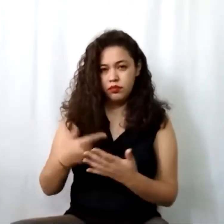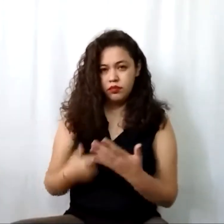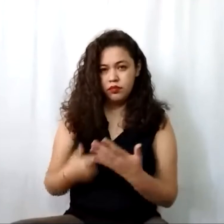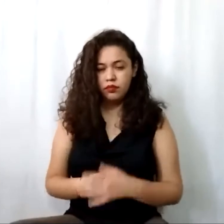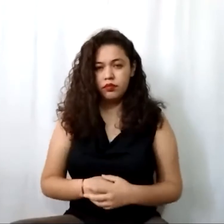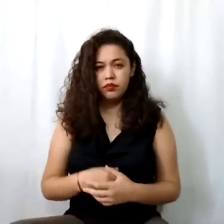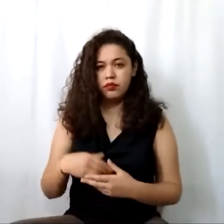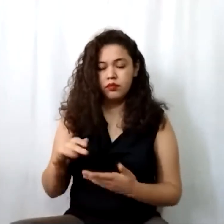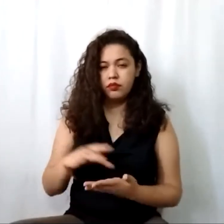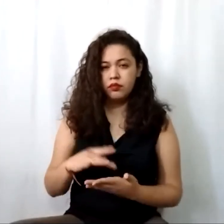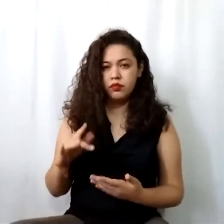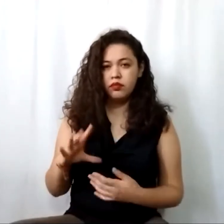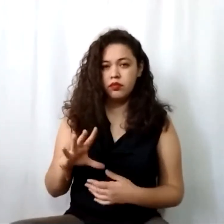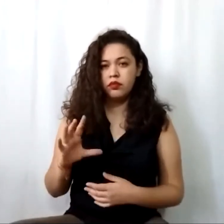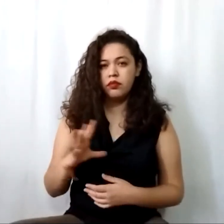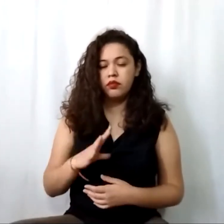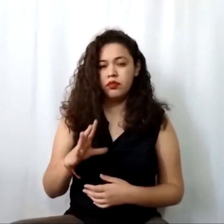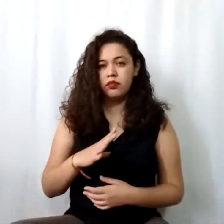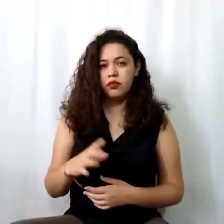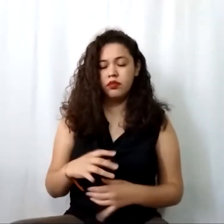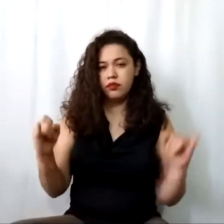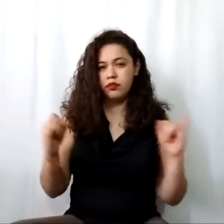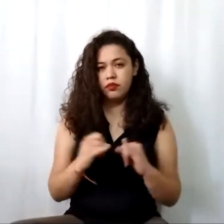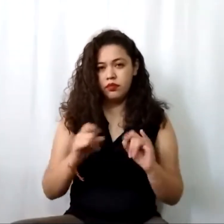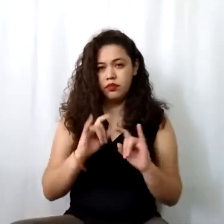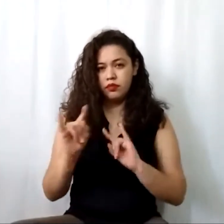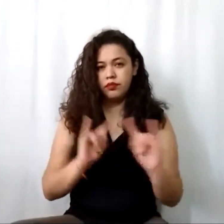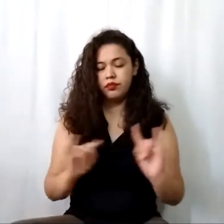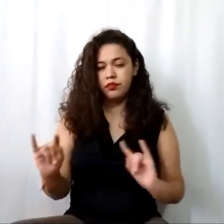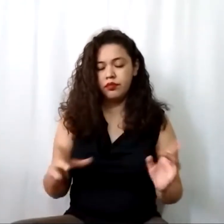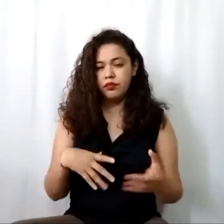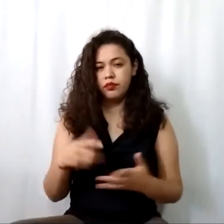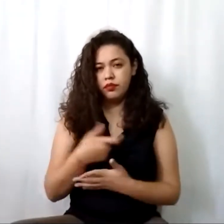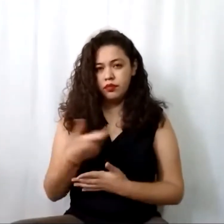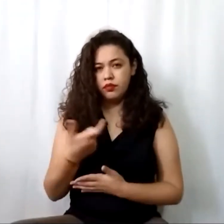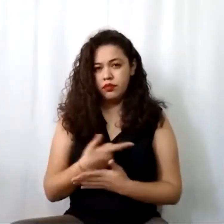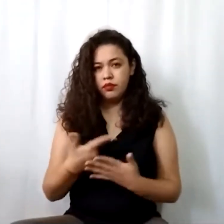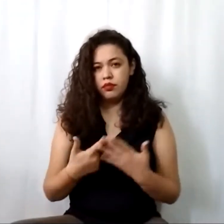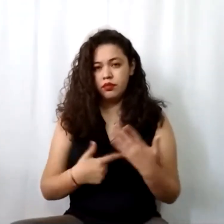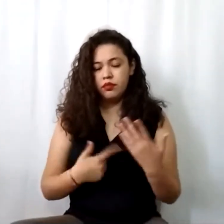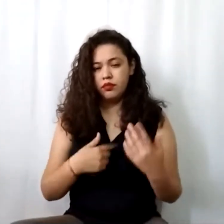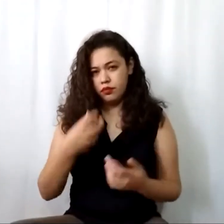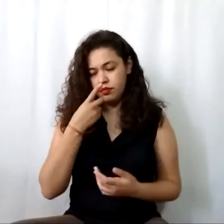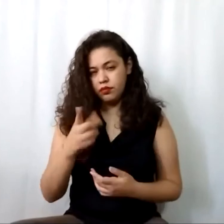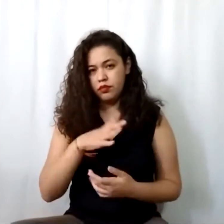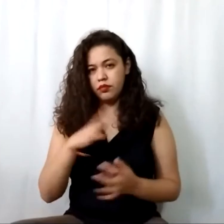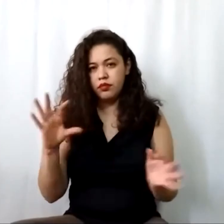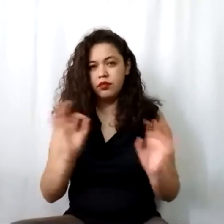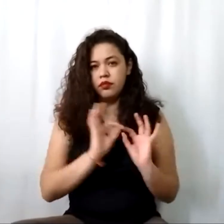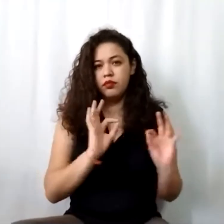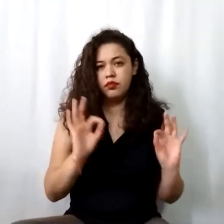hecho, el organigrama de la institución, el contador, yo le comentaba que estaba con línea punteada y